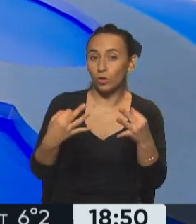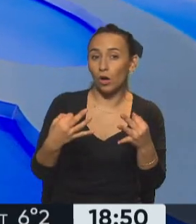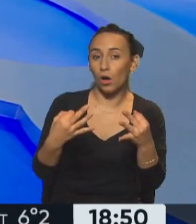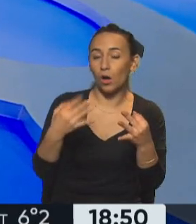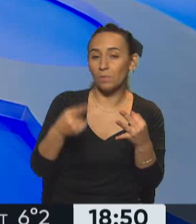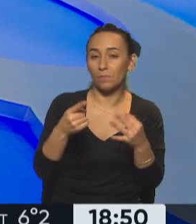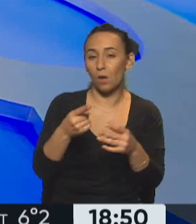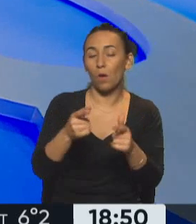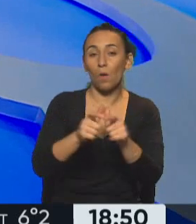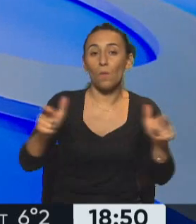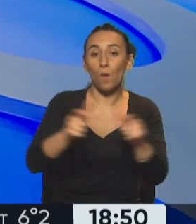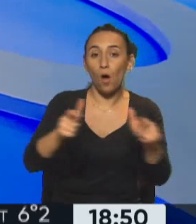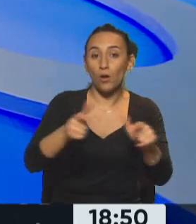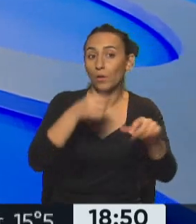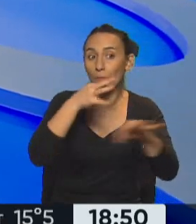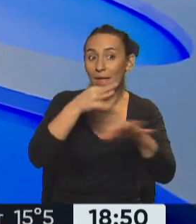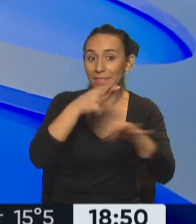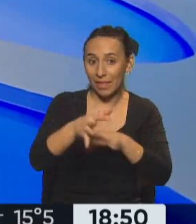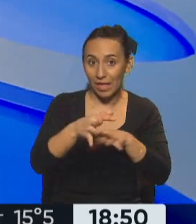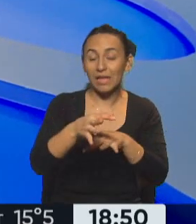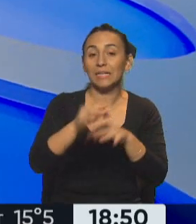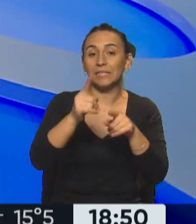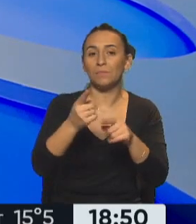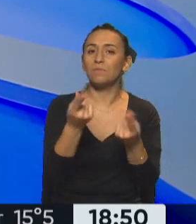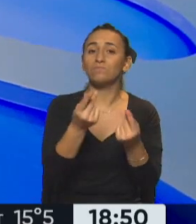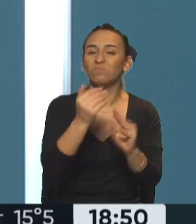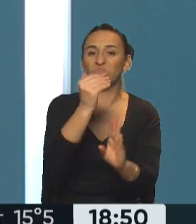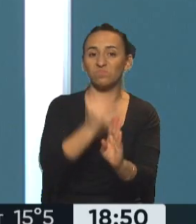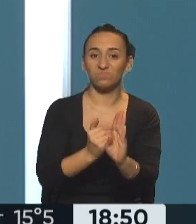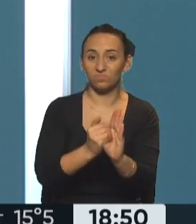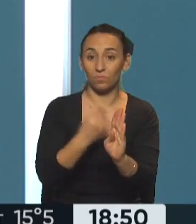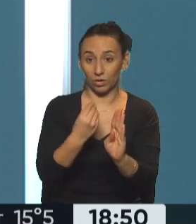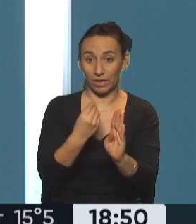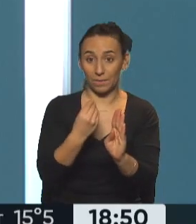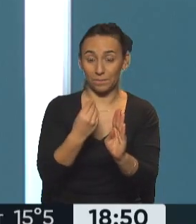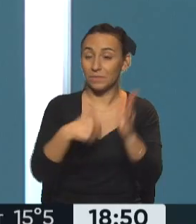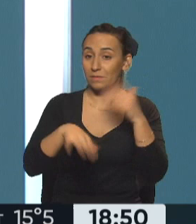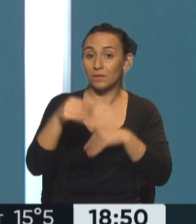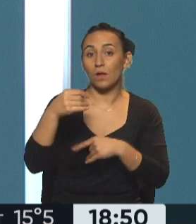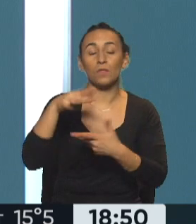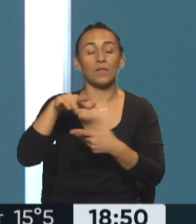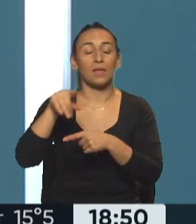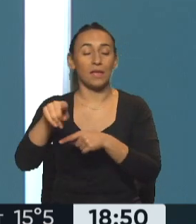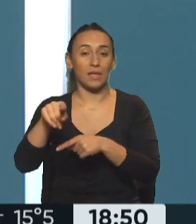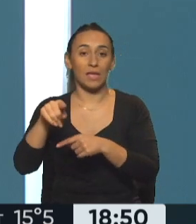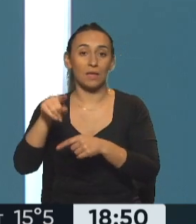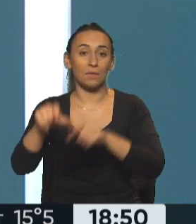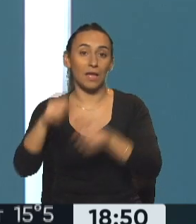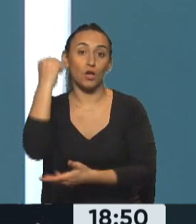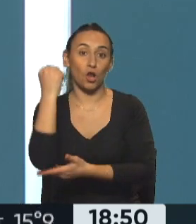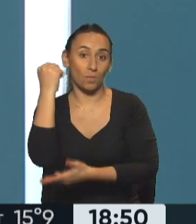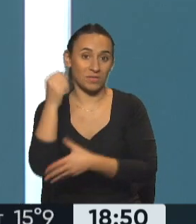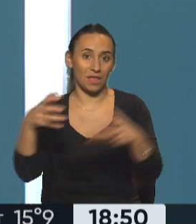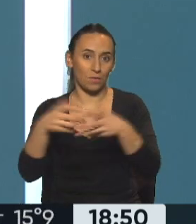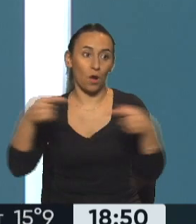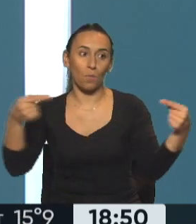venta de estos bonos y por ende la baja de su cotización y sobre todo infiltrado por economistas de la oposición, es